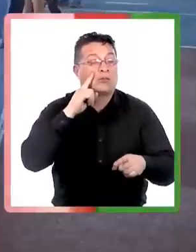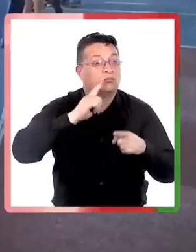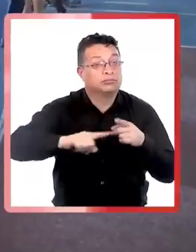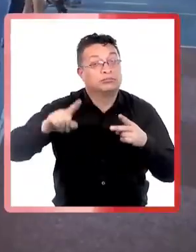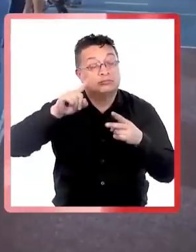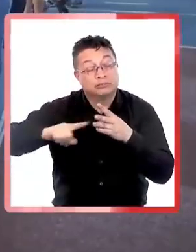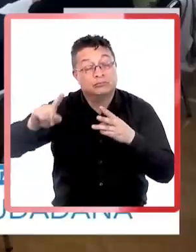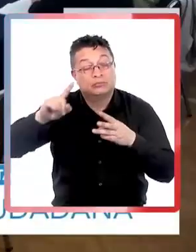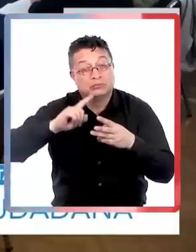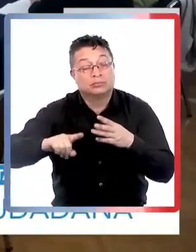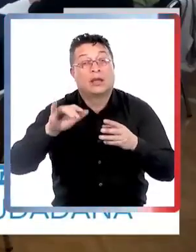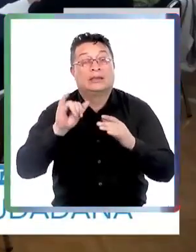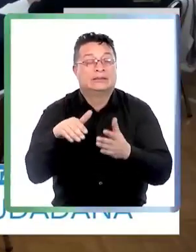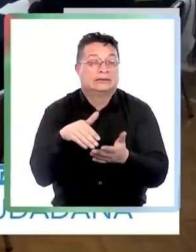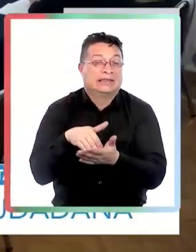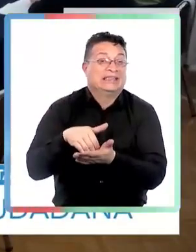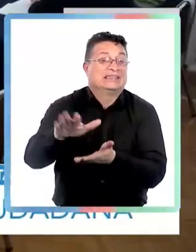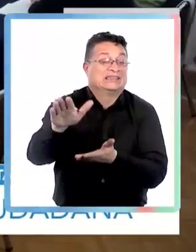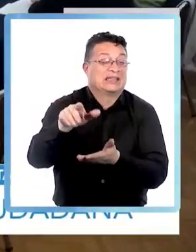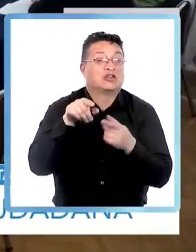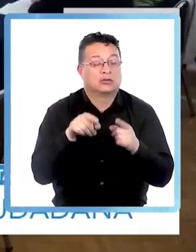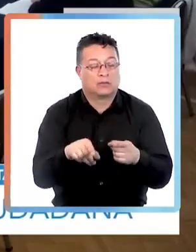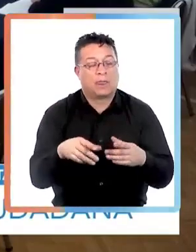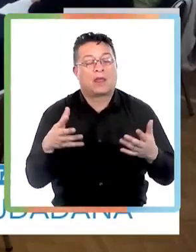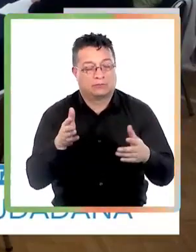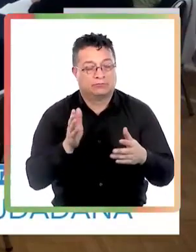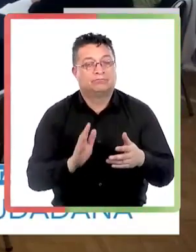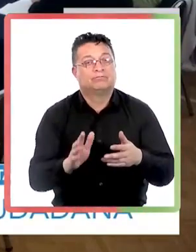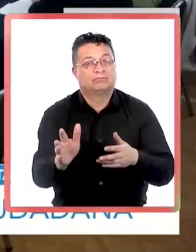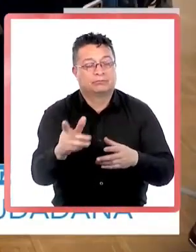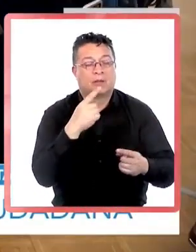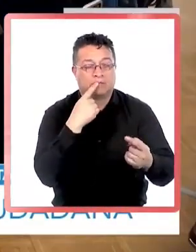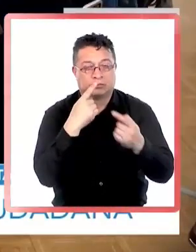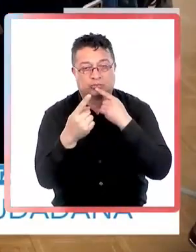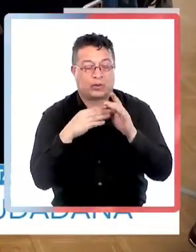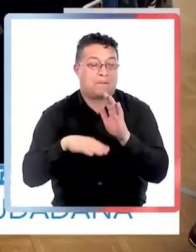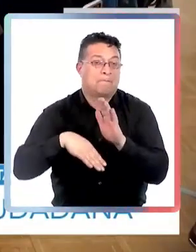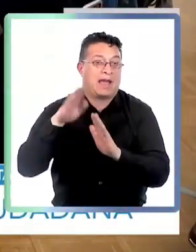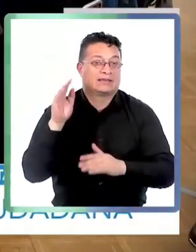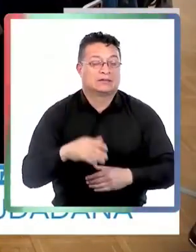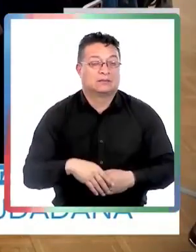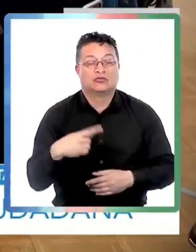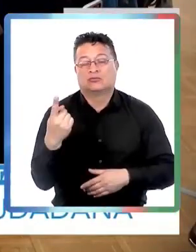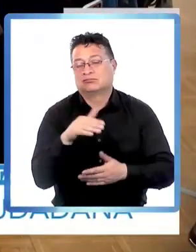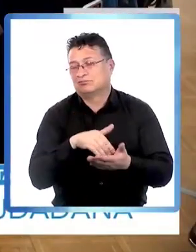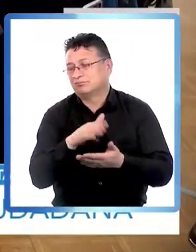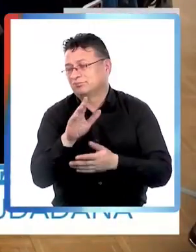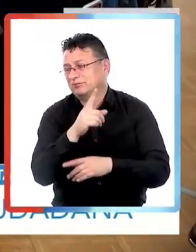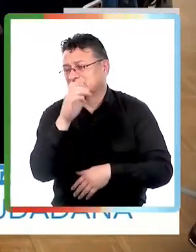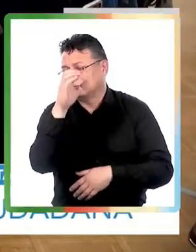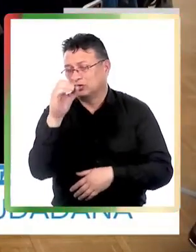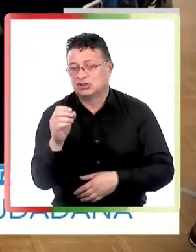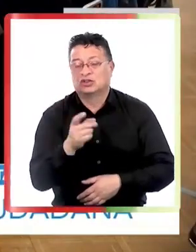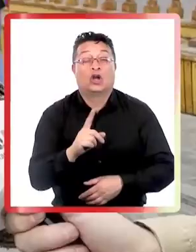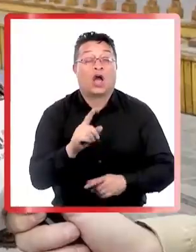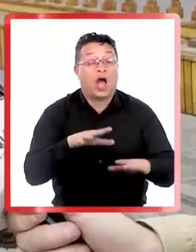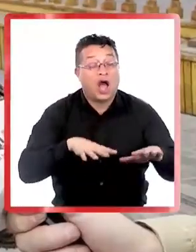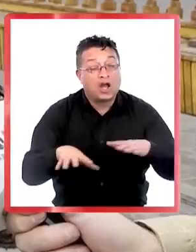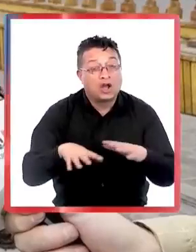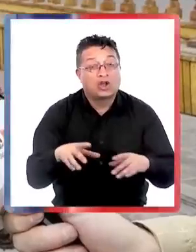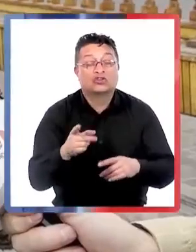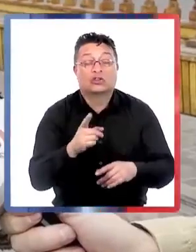ahora el desconocimiento y el rechazo siguen punteando en las encuestas. Rechazo total, porque hay